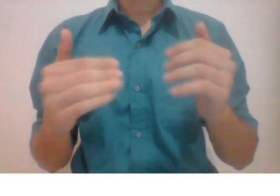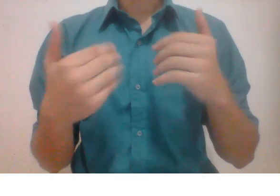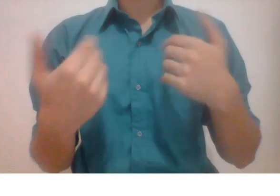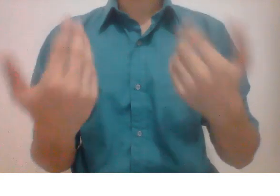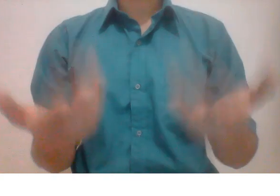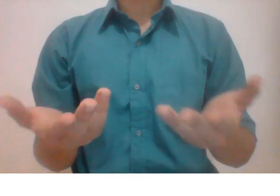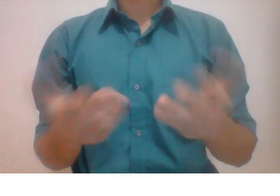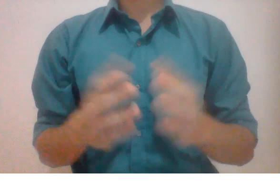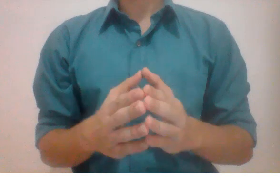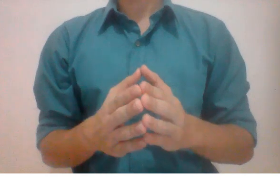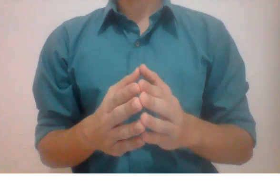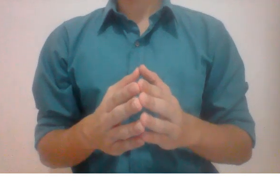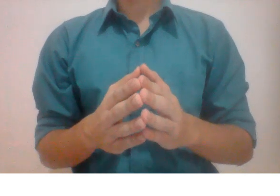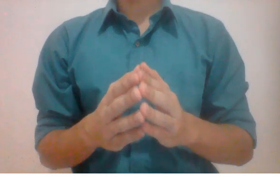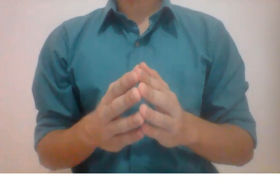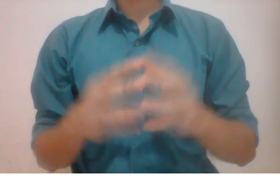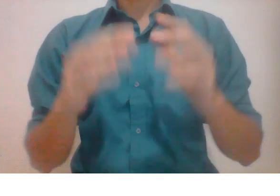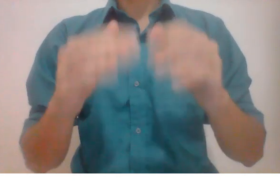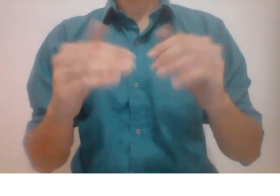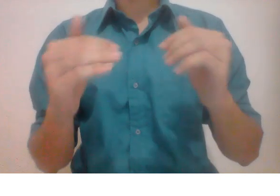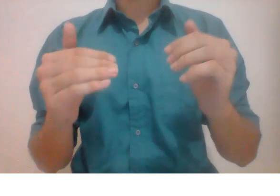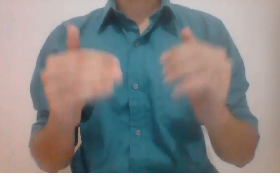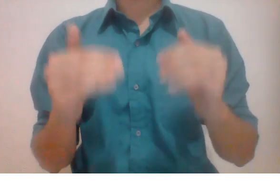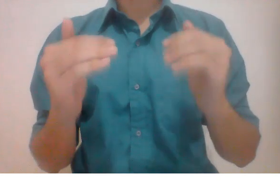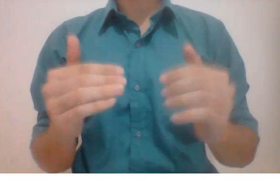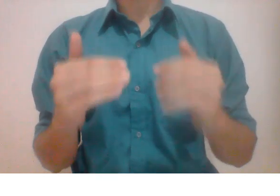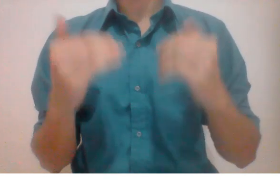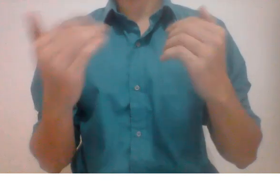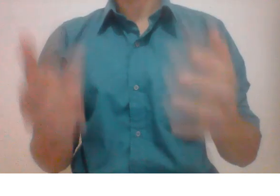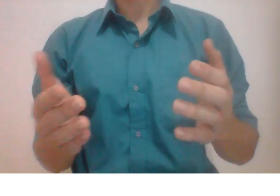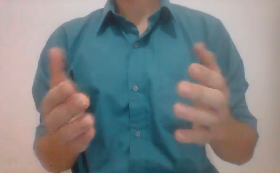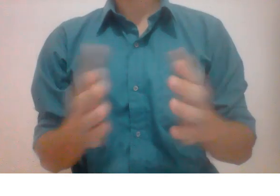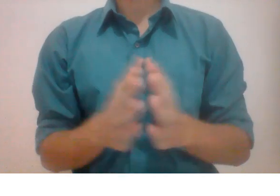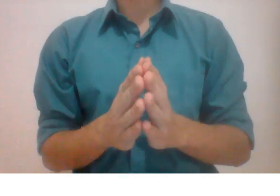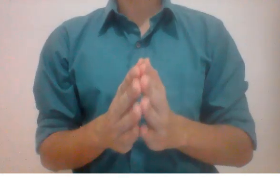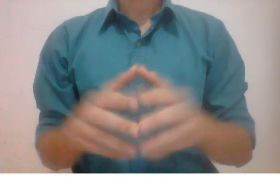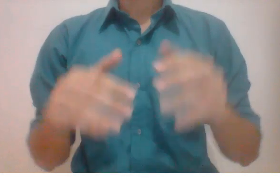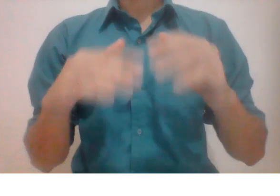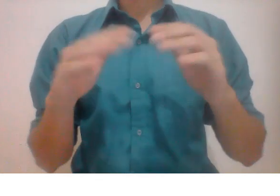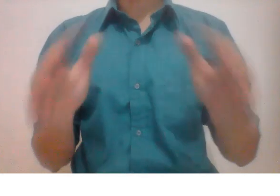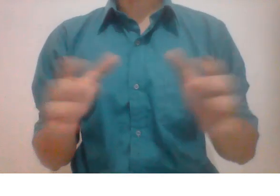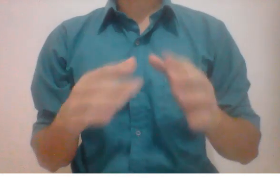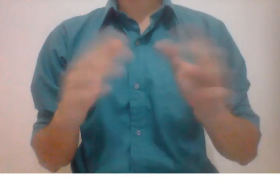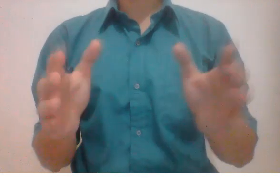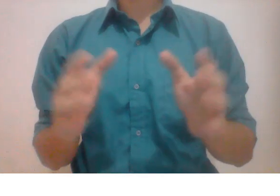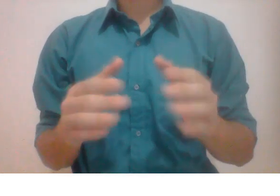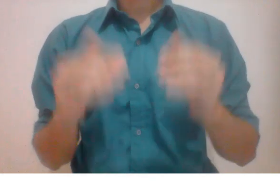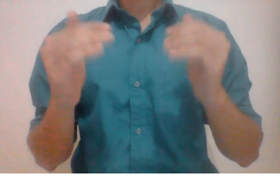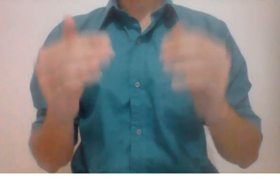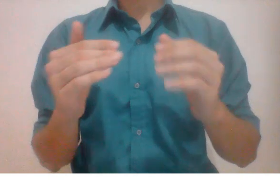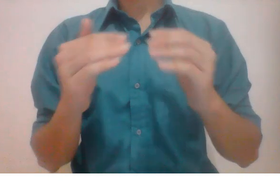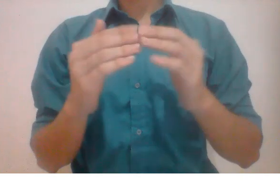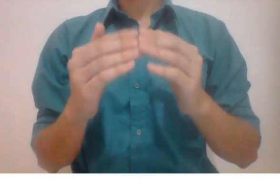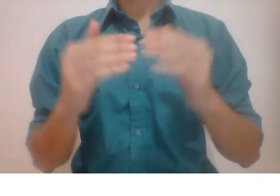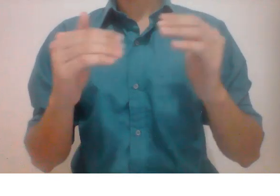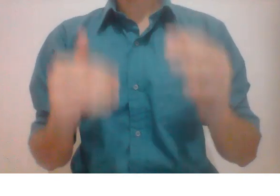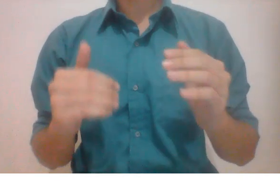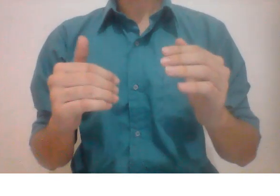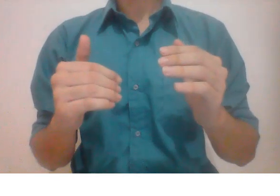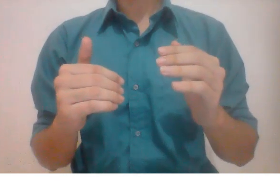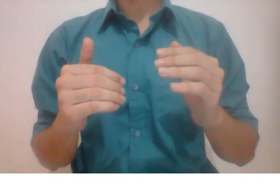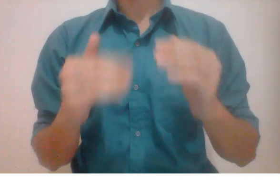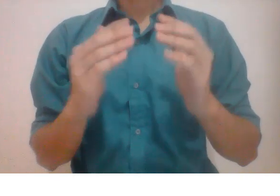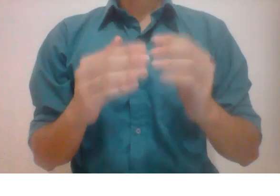políticos durante el periodo de campaña o donde estaba compitiendo Andrés Manuel López Obrador contra Peña Nieto y demás, siempre lo ponían